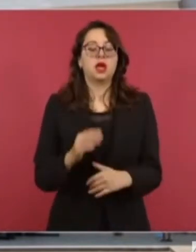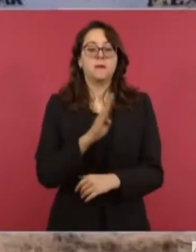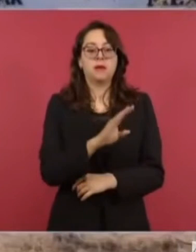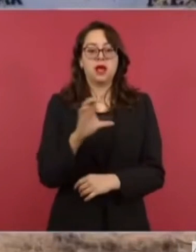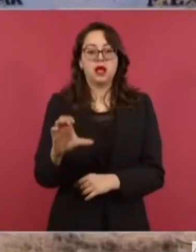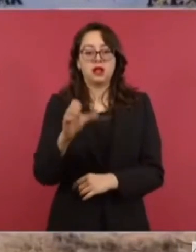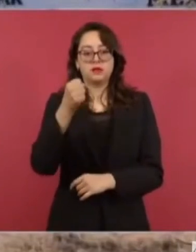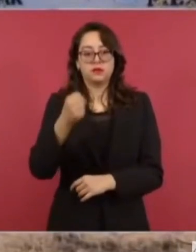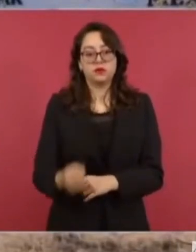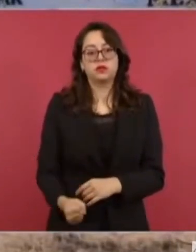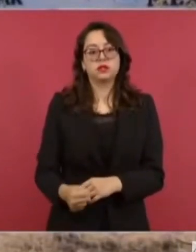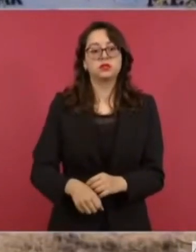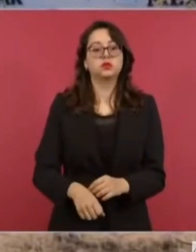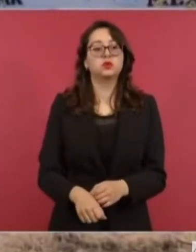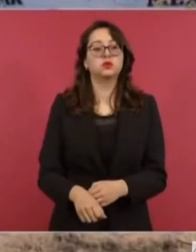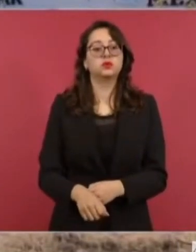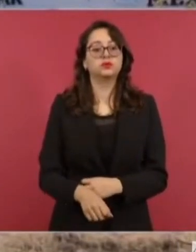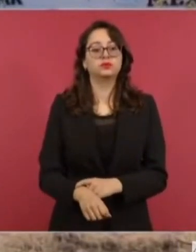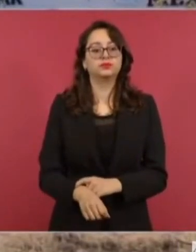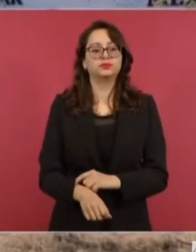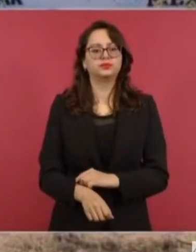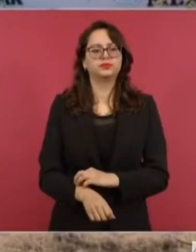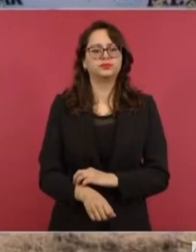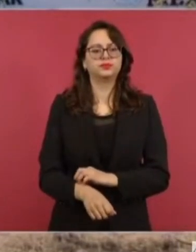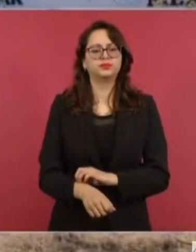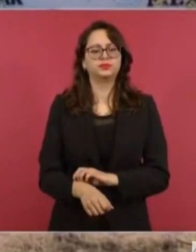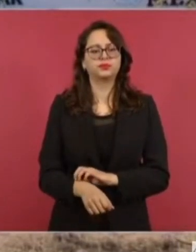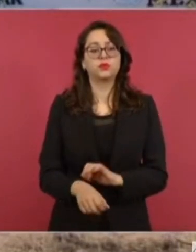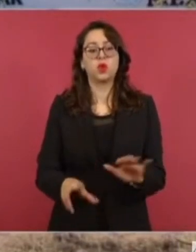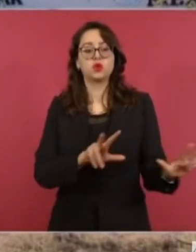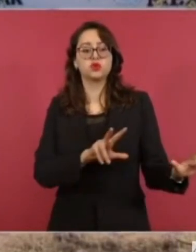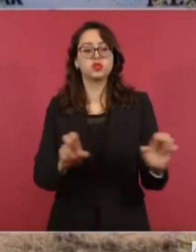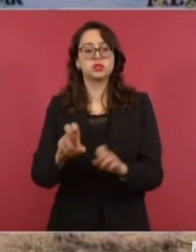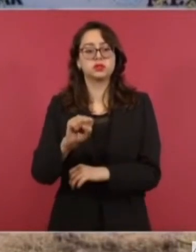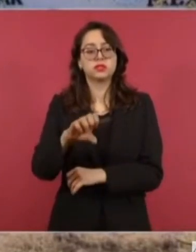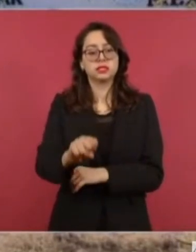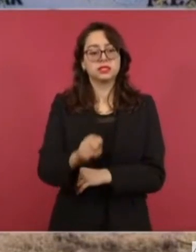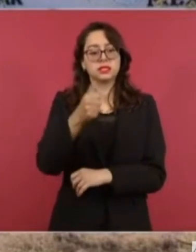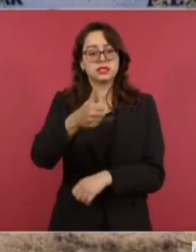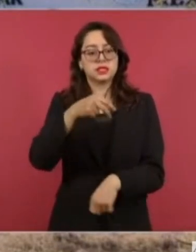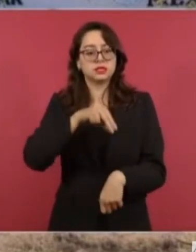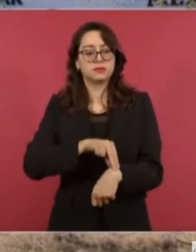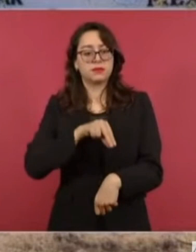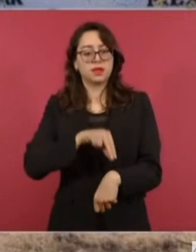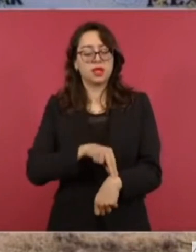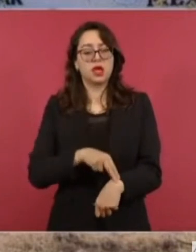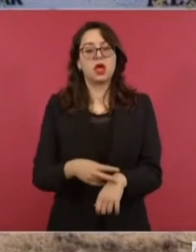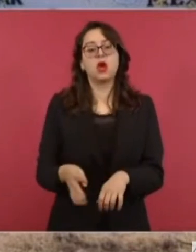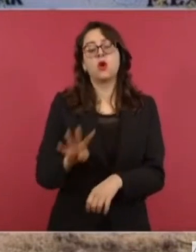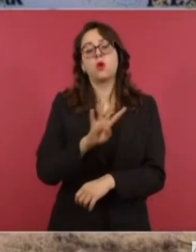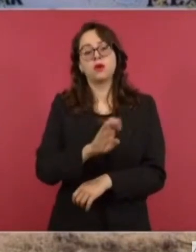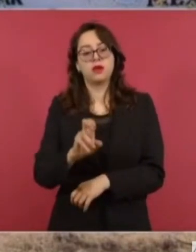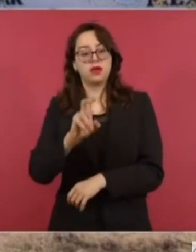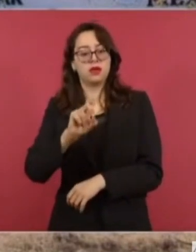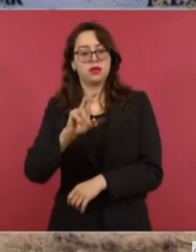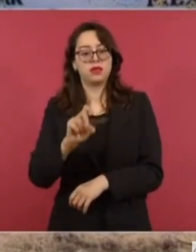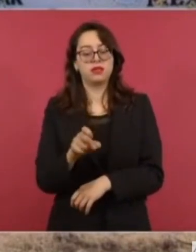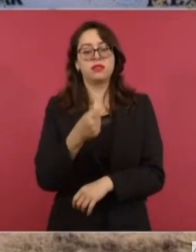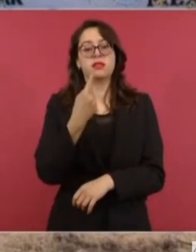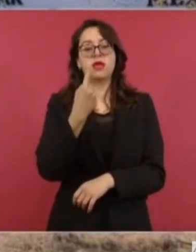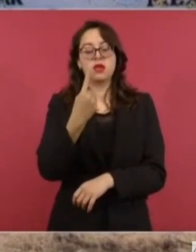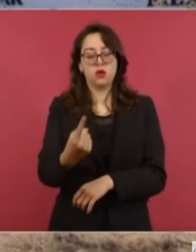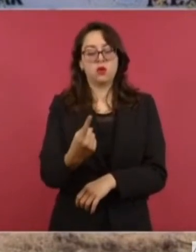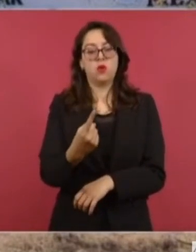California Sur se tiene 866 médicos, de los cuales 471